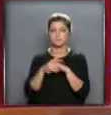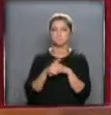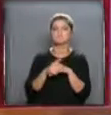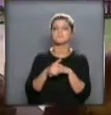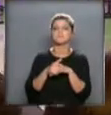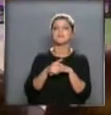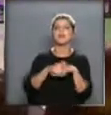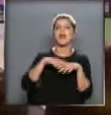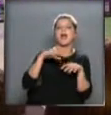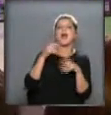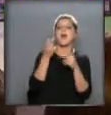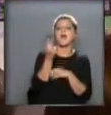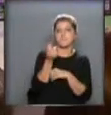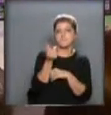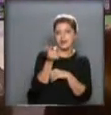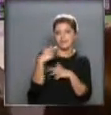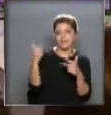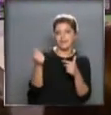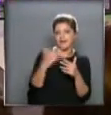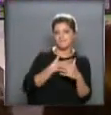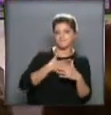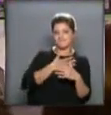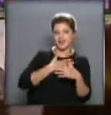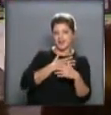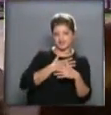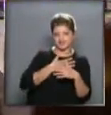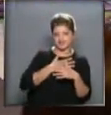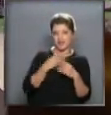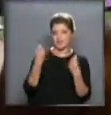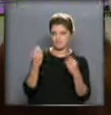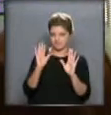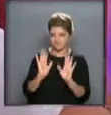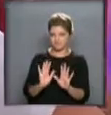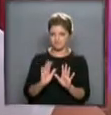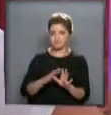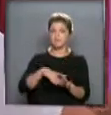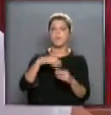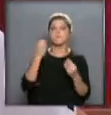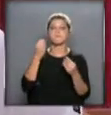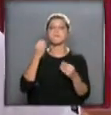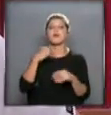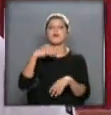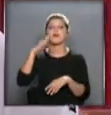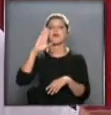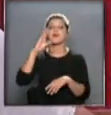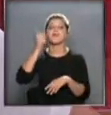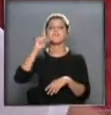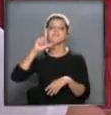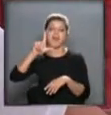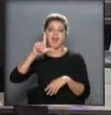el tema de la plata y la felicidad la plata sería la por qué hablo federico bal